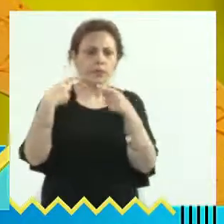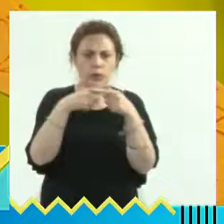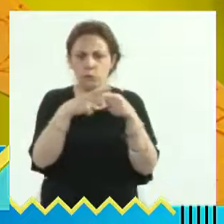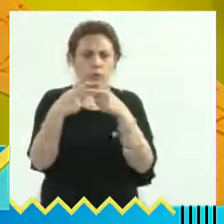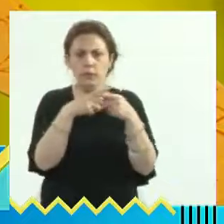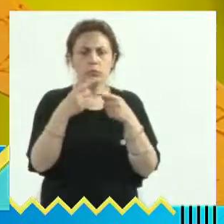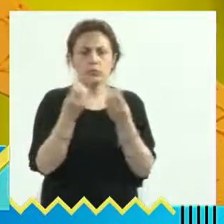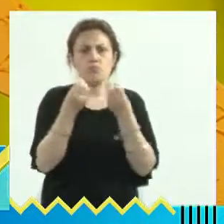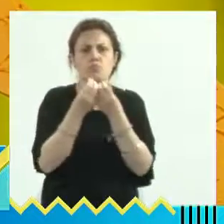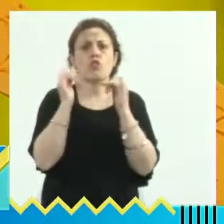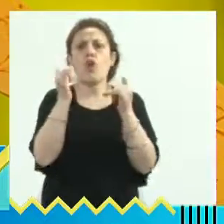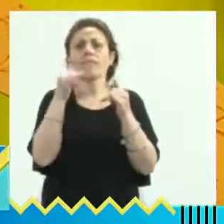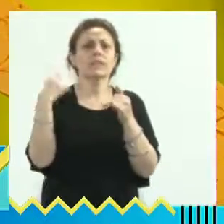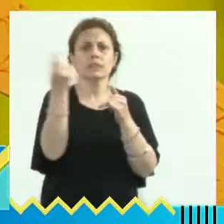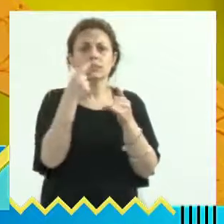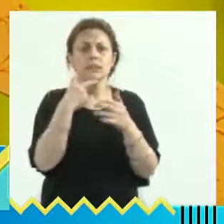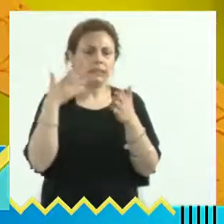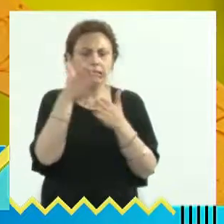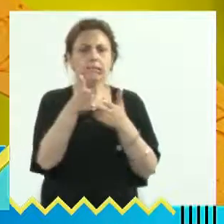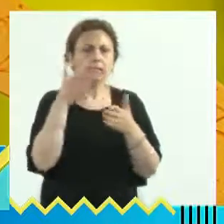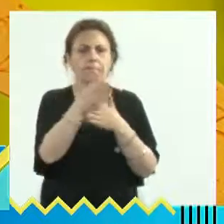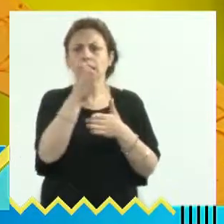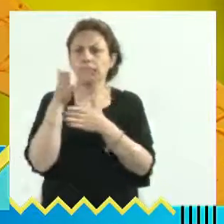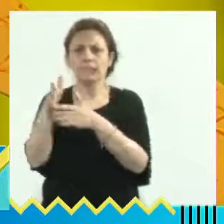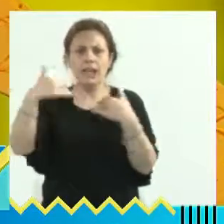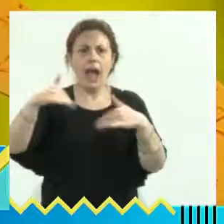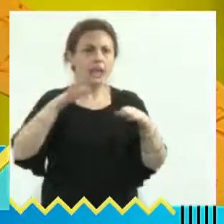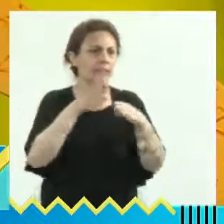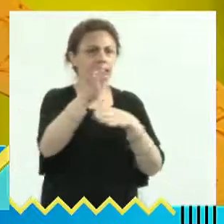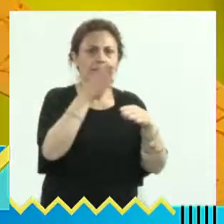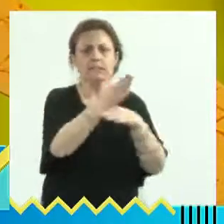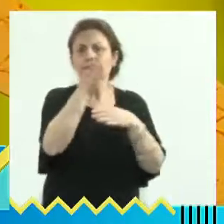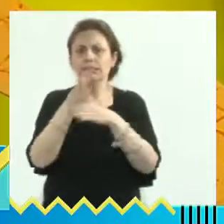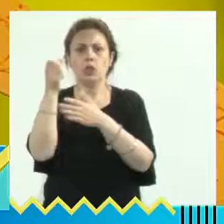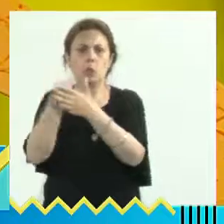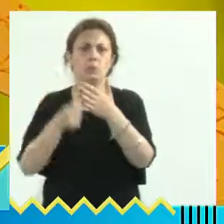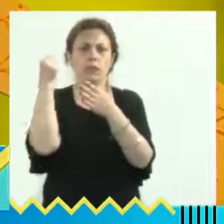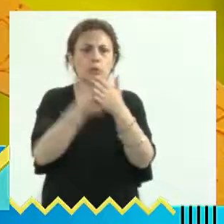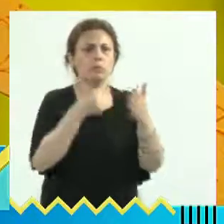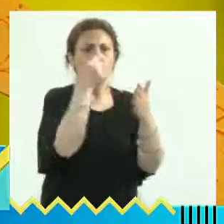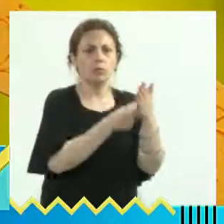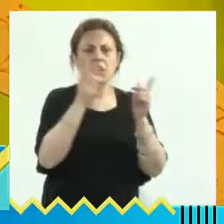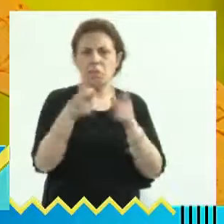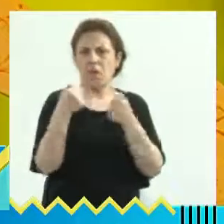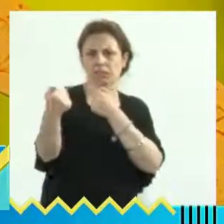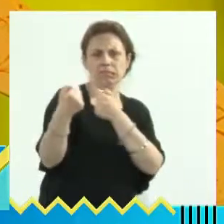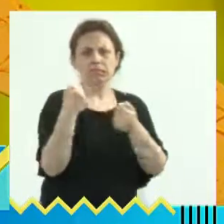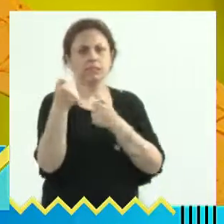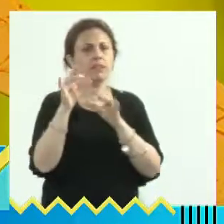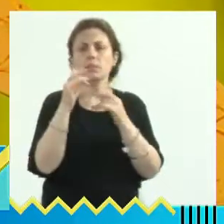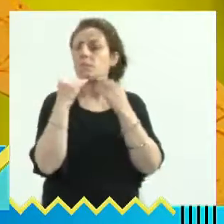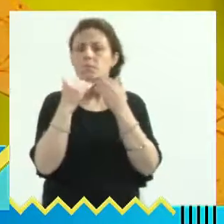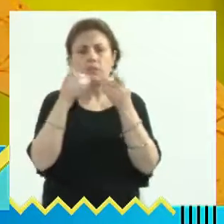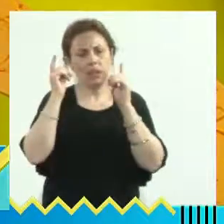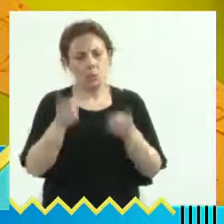de jóvenes que salieron a las calles a reclamar por sus derechos, y que eso ya, por más de que haya resistencia y sea difícil para muchos sectores